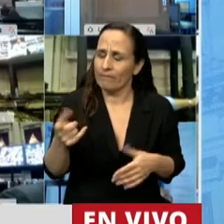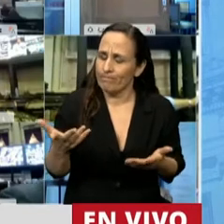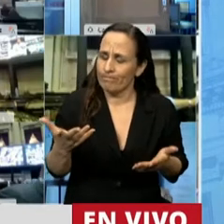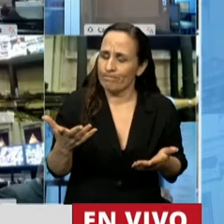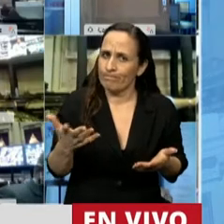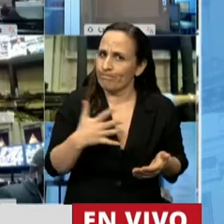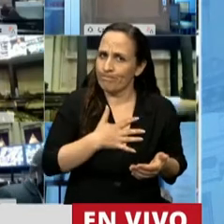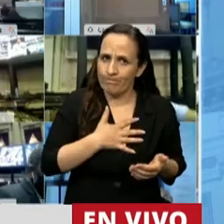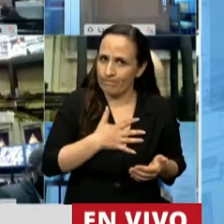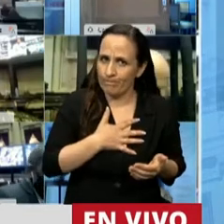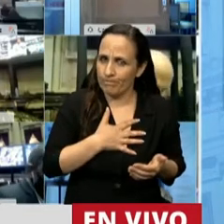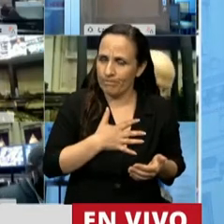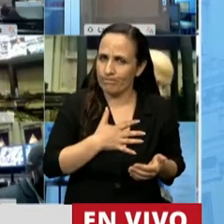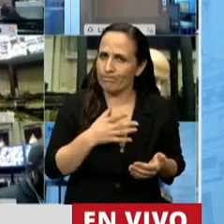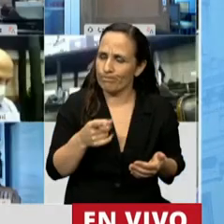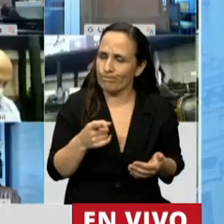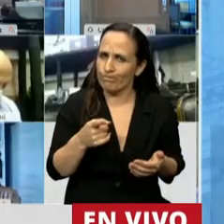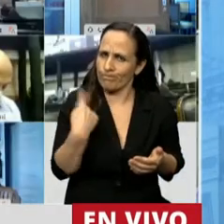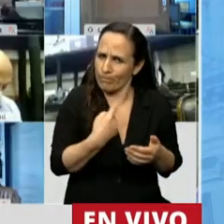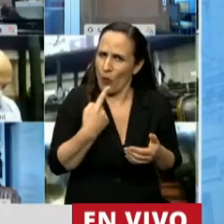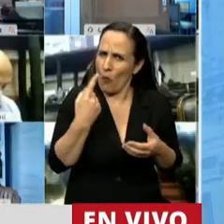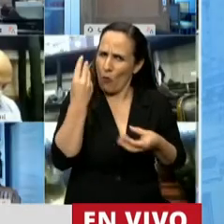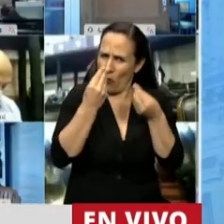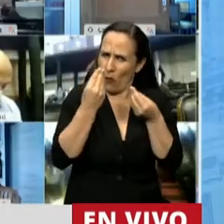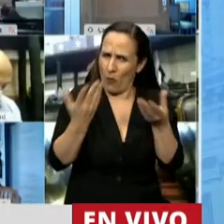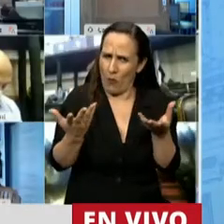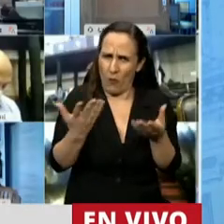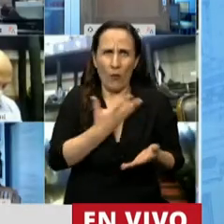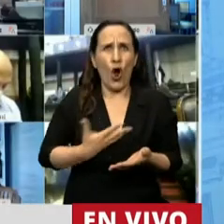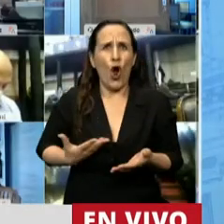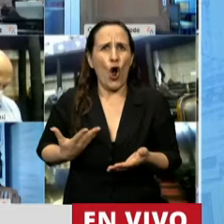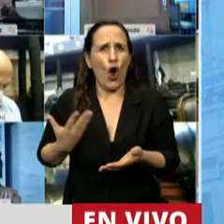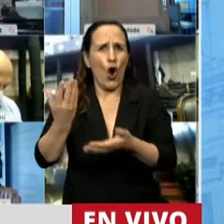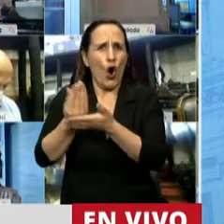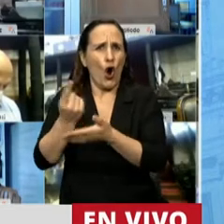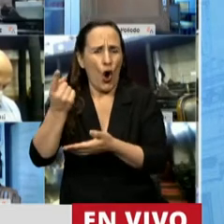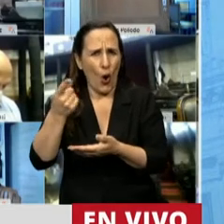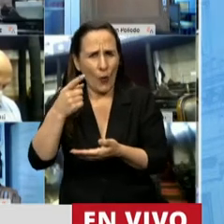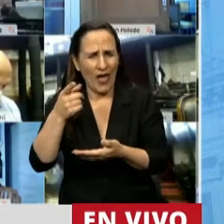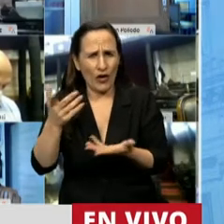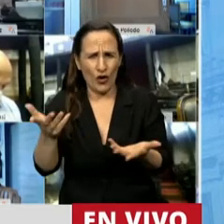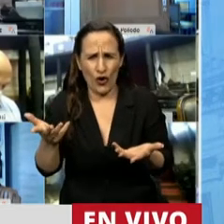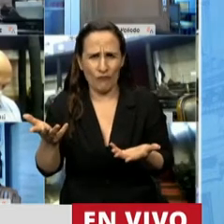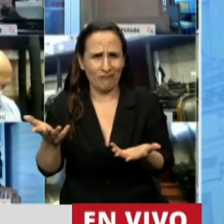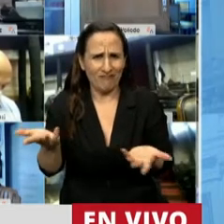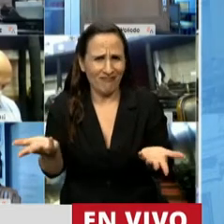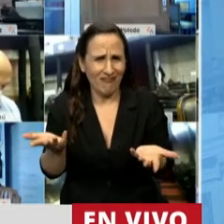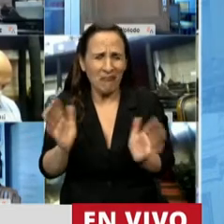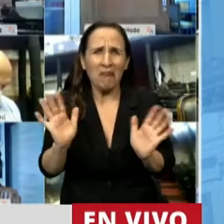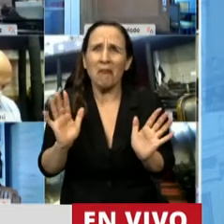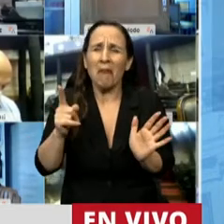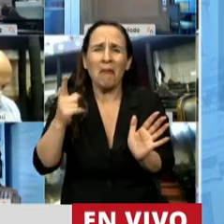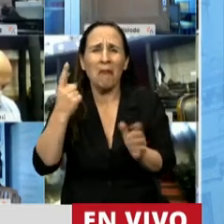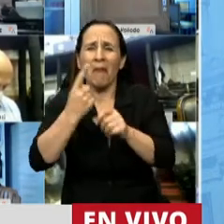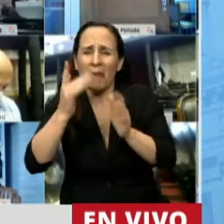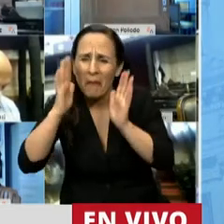Lamentablemente, resulta muy preocupante que el gobierno no haya tenido ningún tipo de